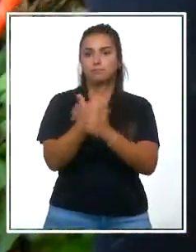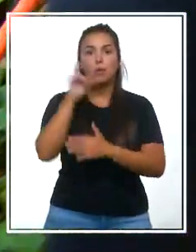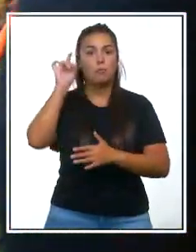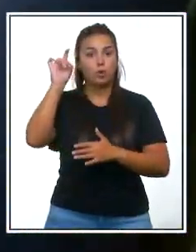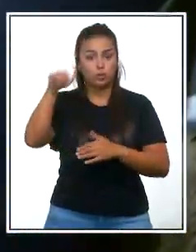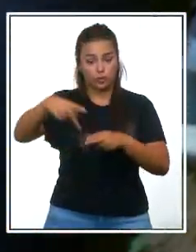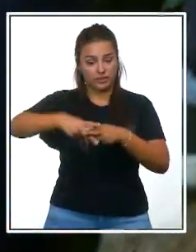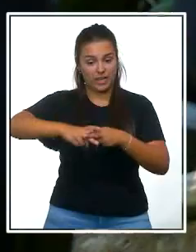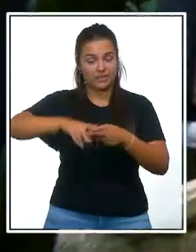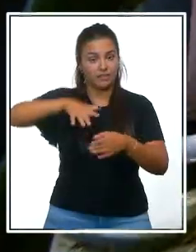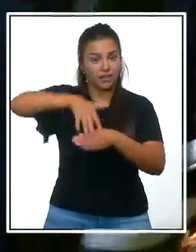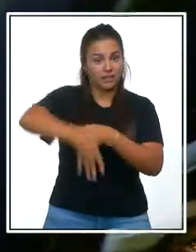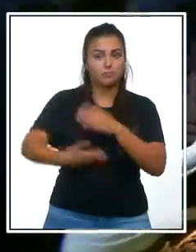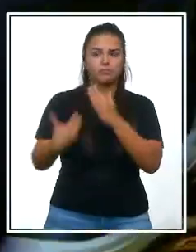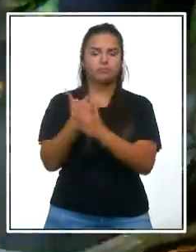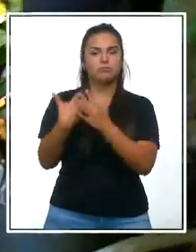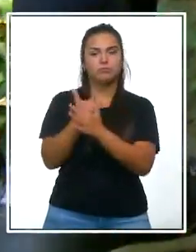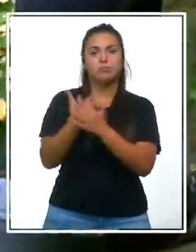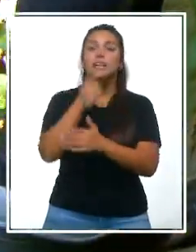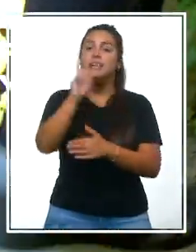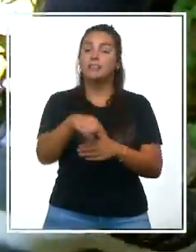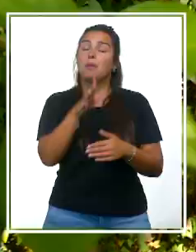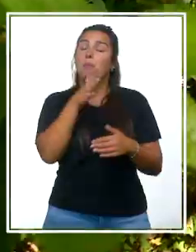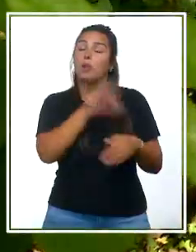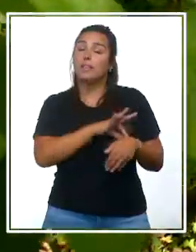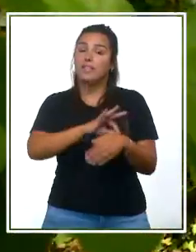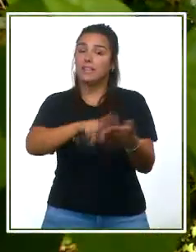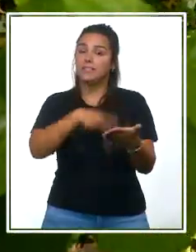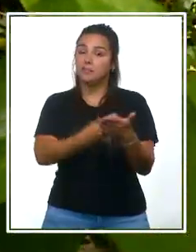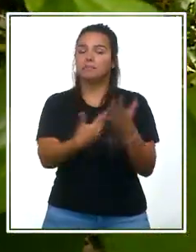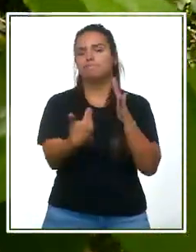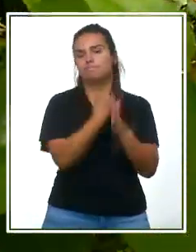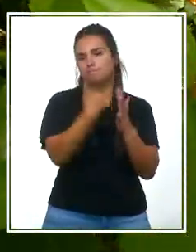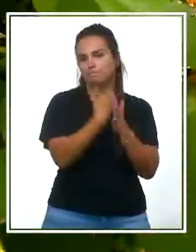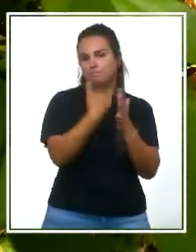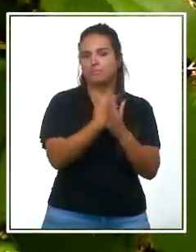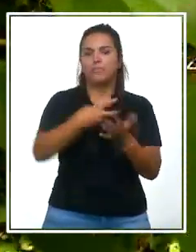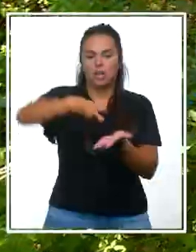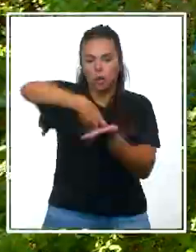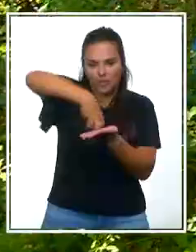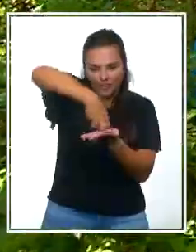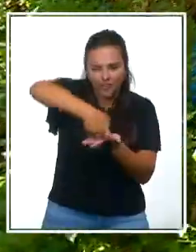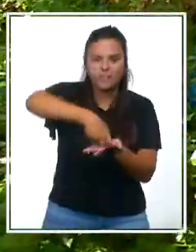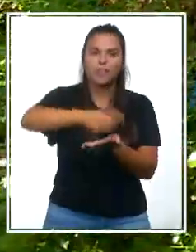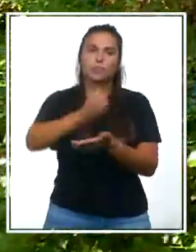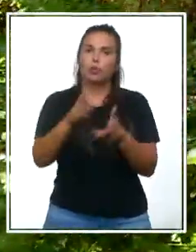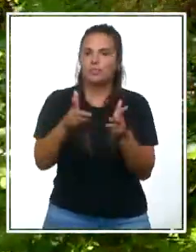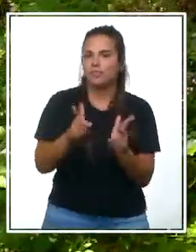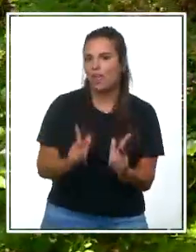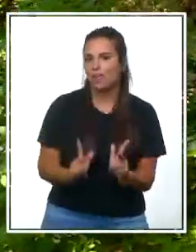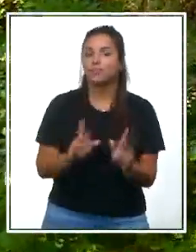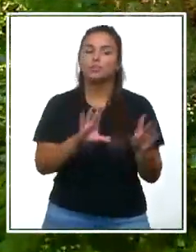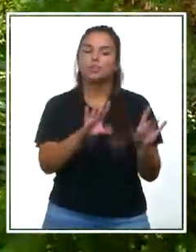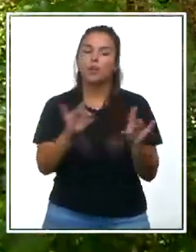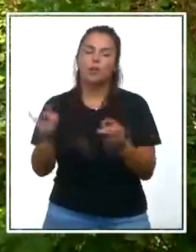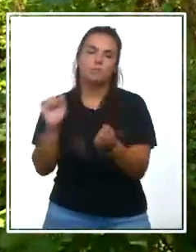monitores del taller de barranquismo y gracias a nuestros guías intérpretes nos han explicado que tenemos que ir de rodillas, que tenemos que ir sentados